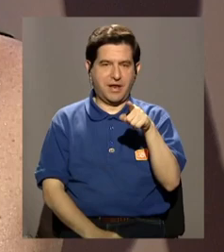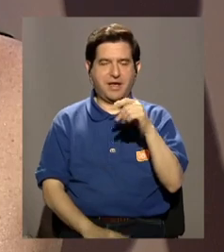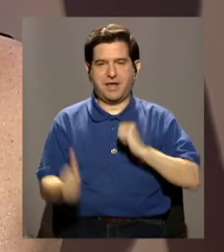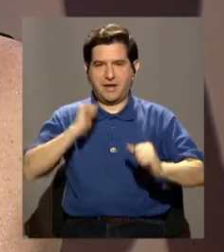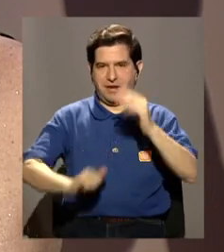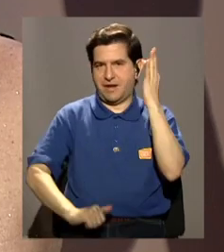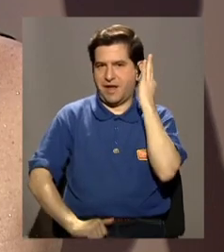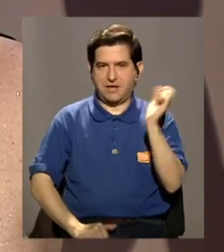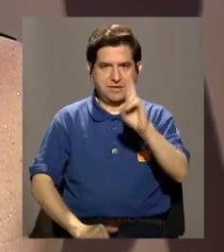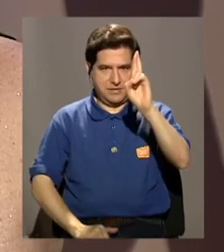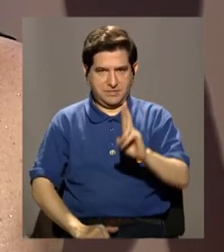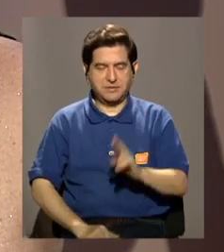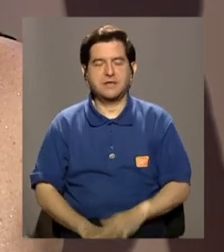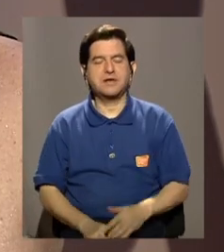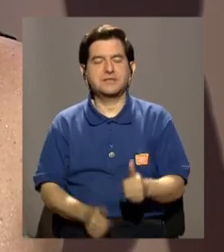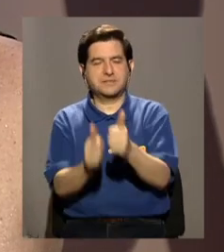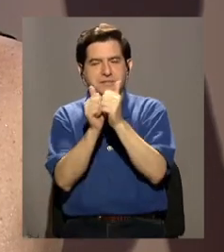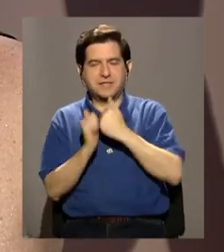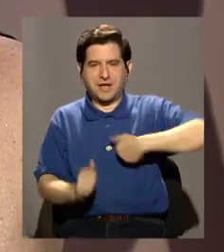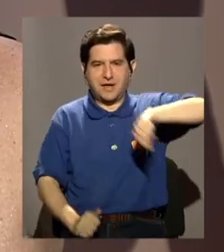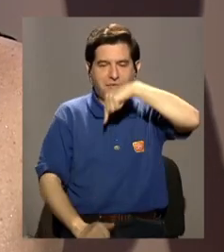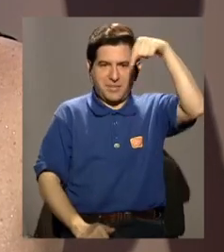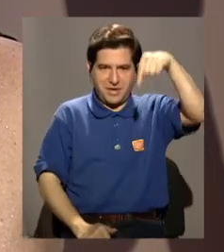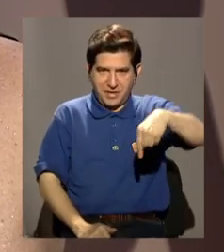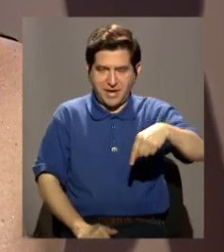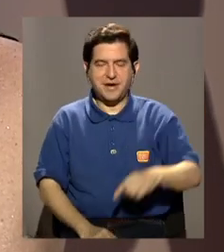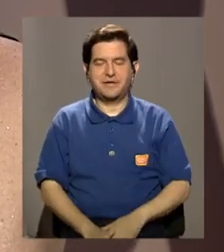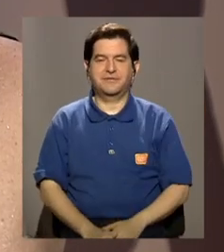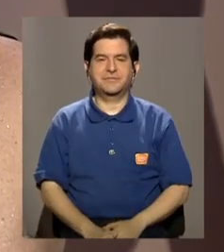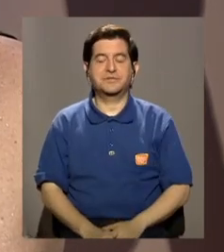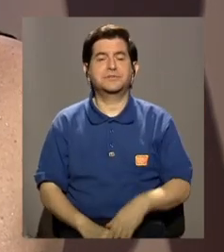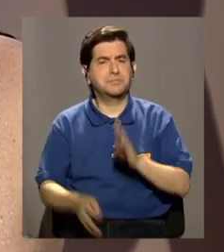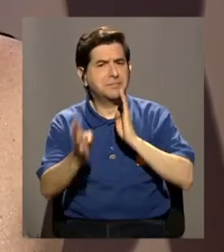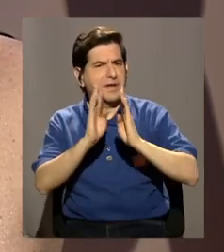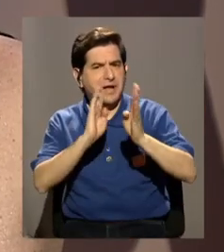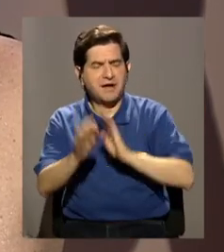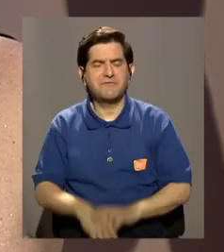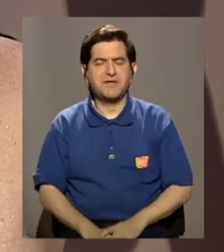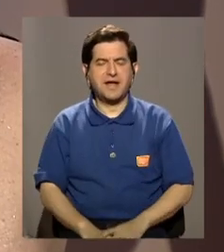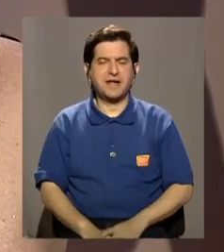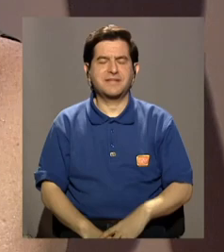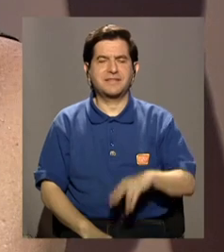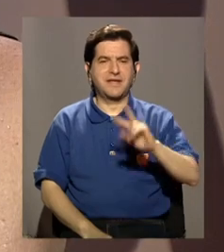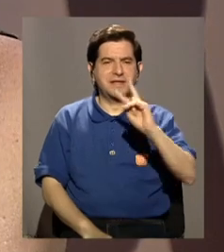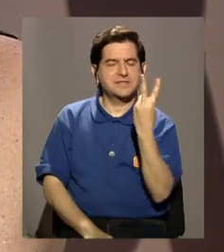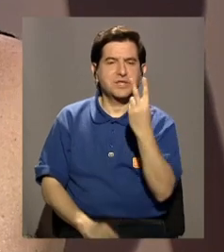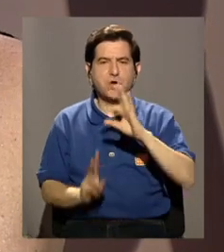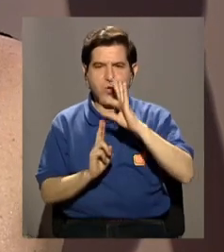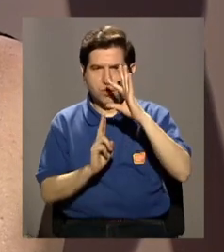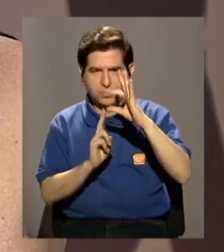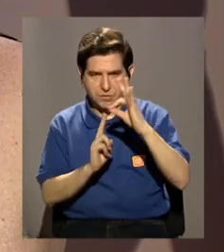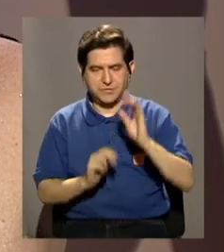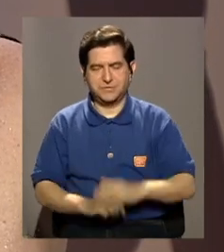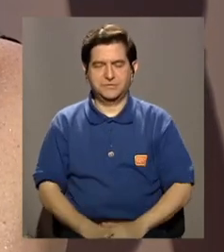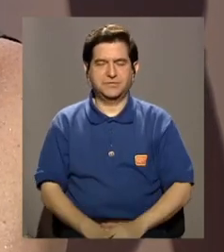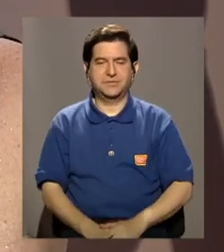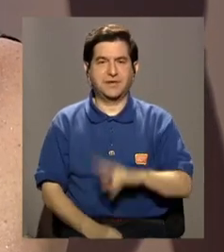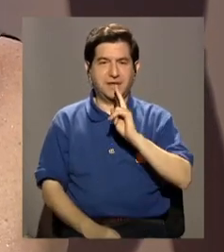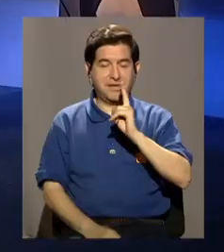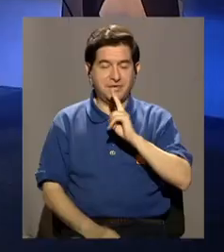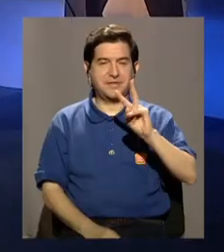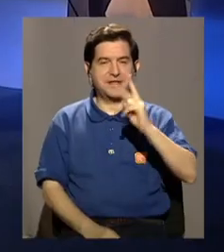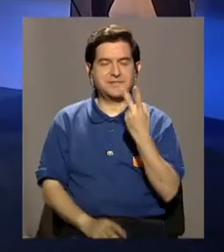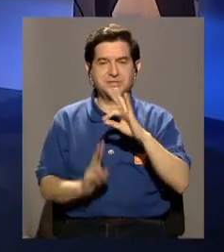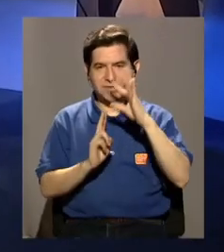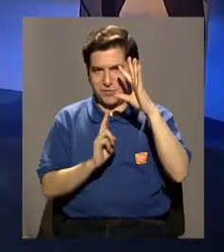una dramaturga costarricense que nos acompaña hoy aquí en el set para conversar de la segunda oportunidad claudia y de verdad que es la